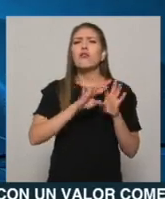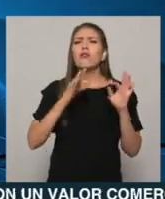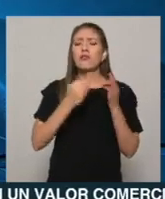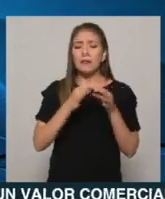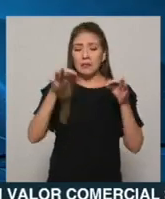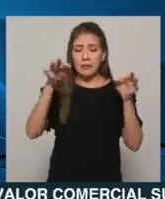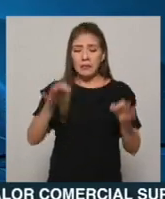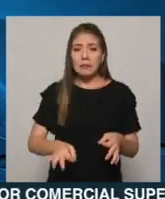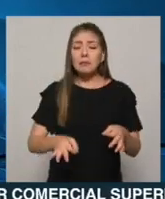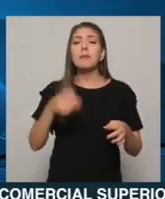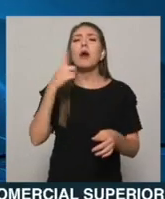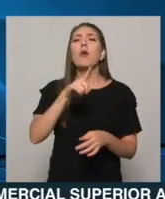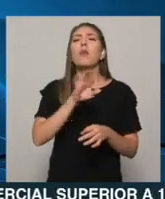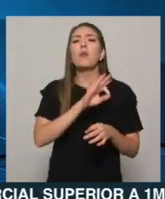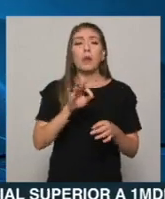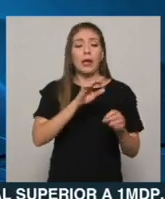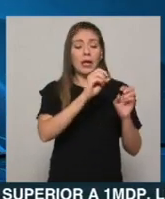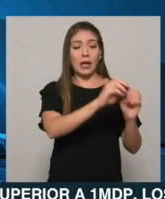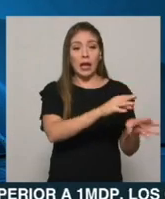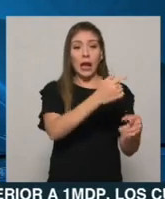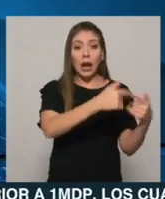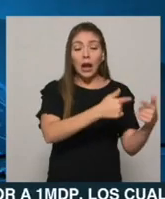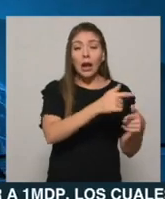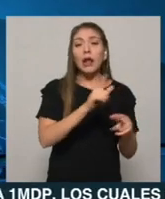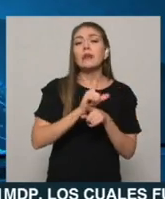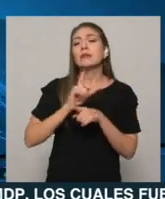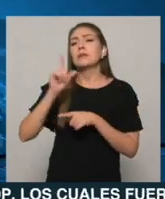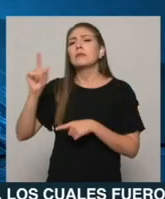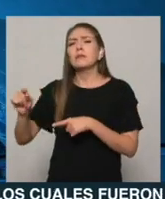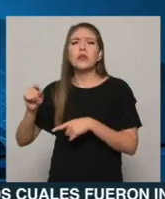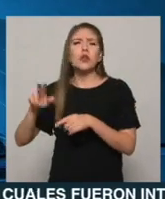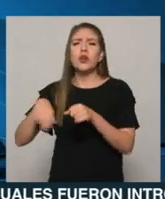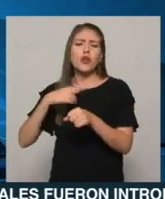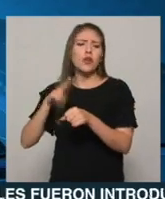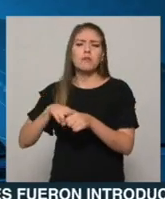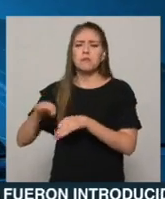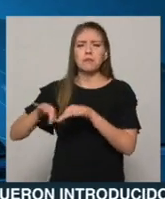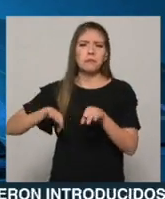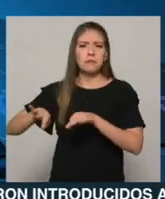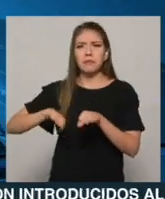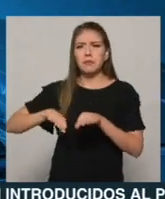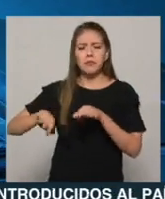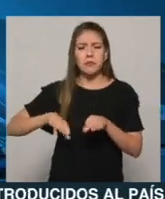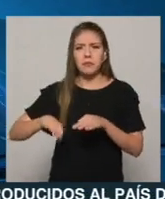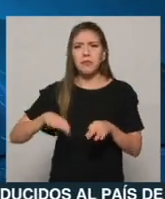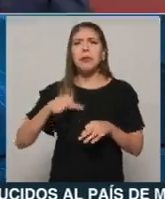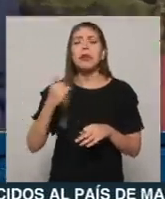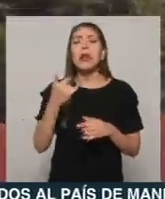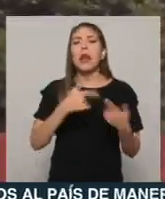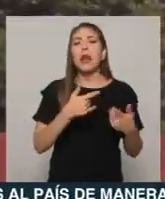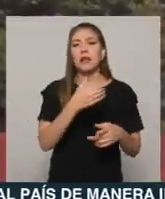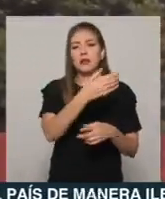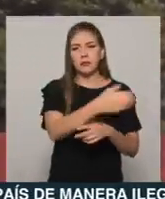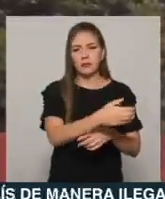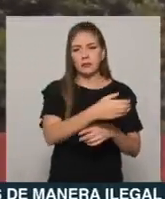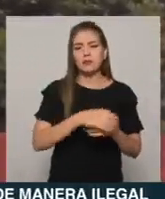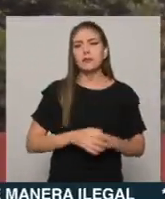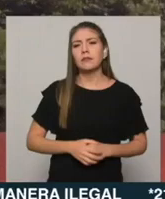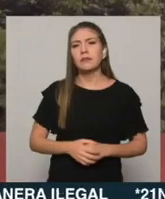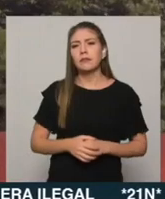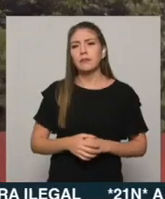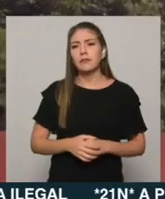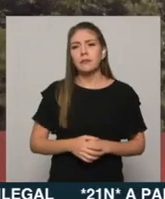pueda continuar con sus labores normales de trabajo y pueda extraerse la leche. Se recomienda desde 15